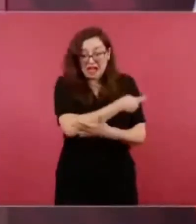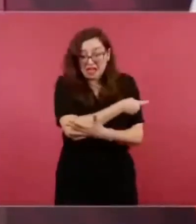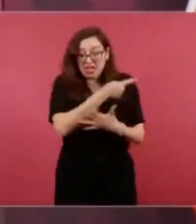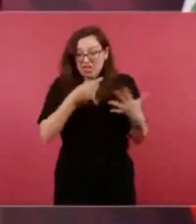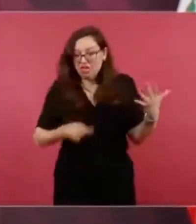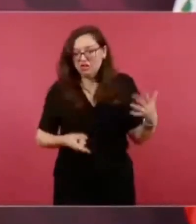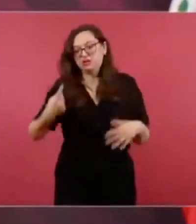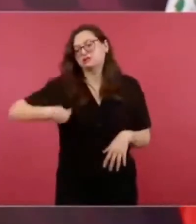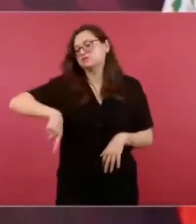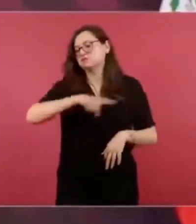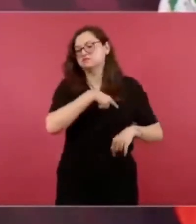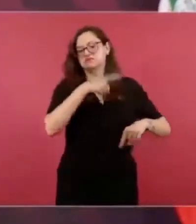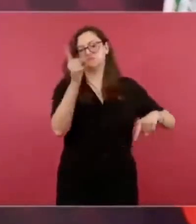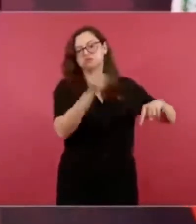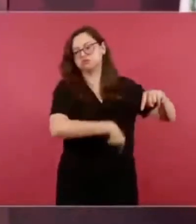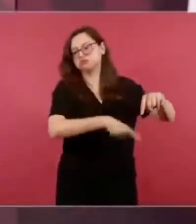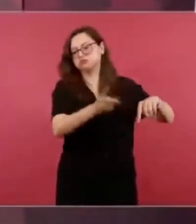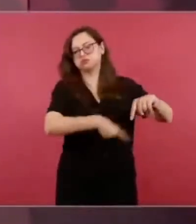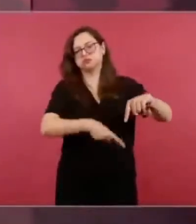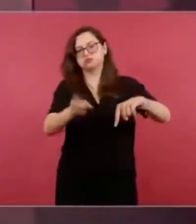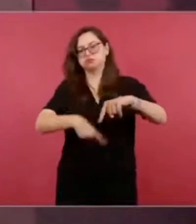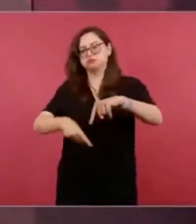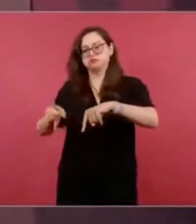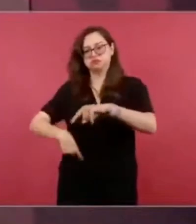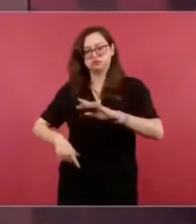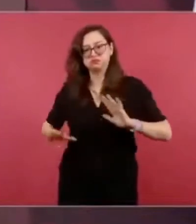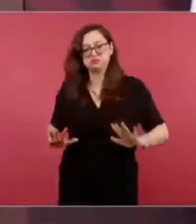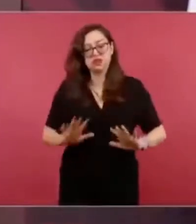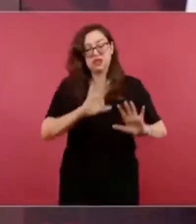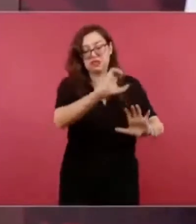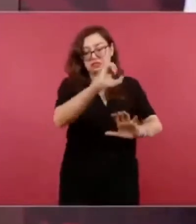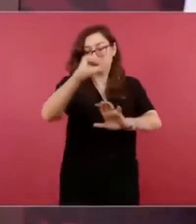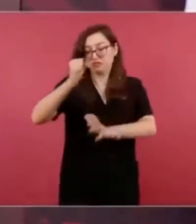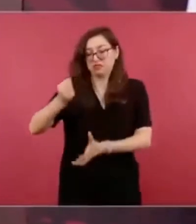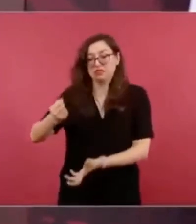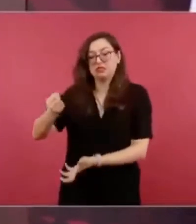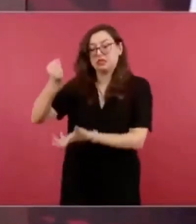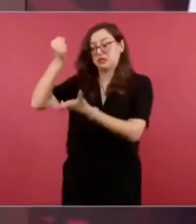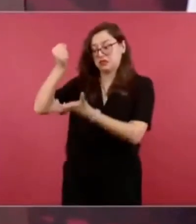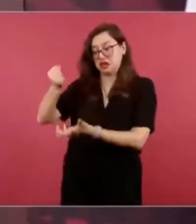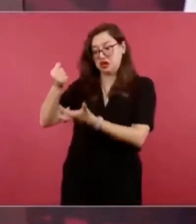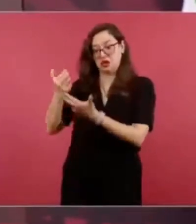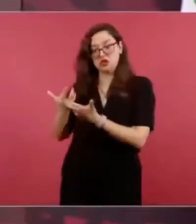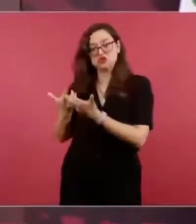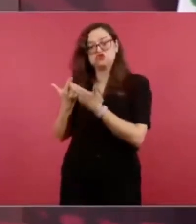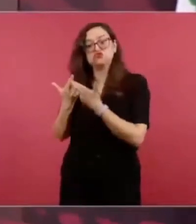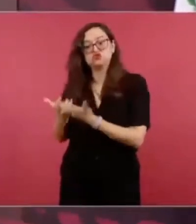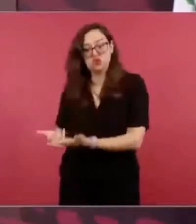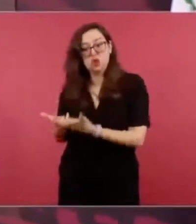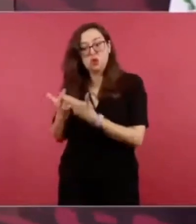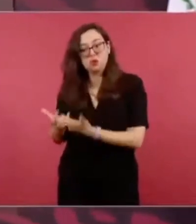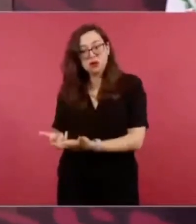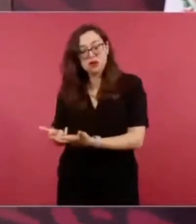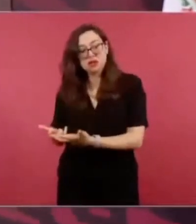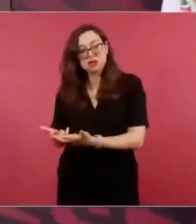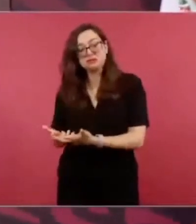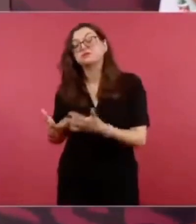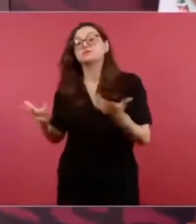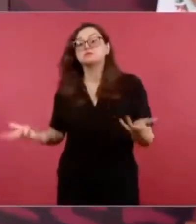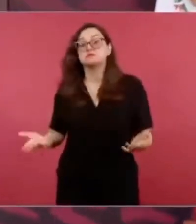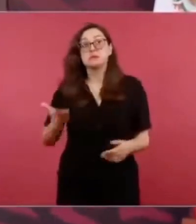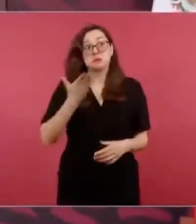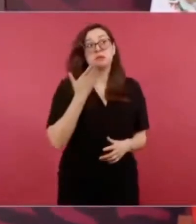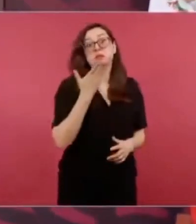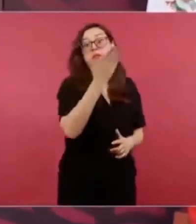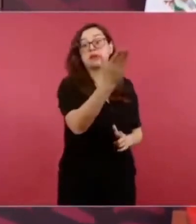excesivamente al país o pedir deuda adicional, a pesar de que enfrentamos la caída de la economía